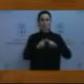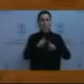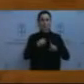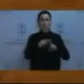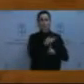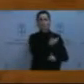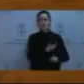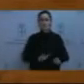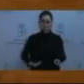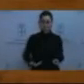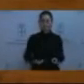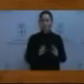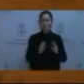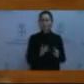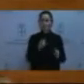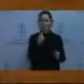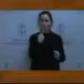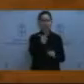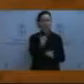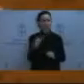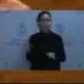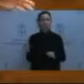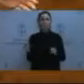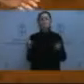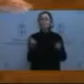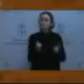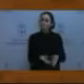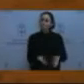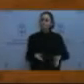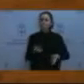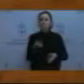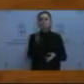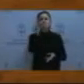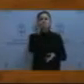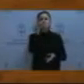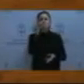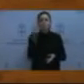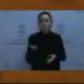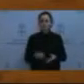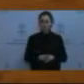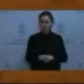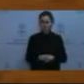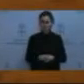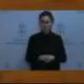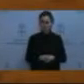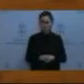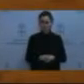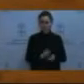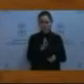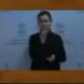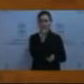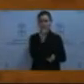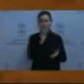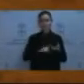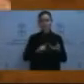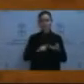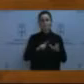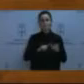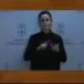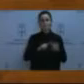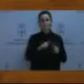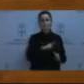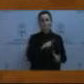titularidad compartida? Y todo ello, esto es, si existen todas estas mujeres, esto